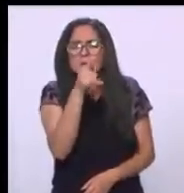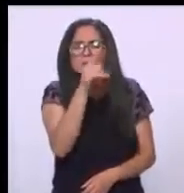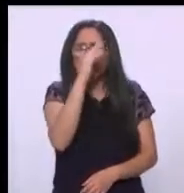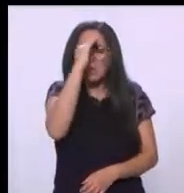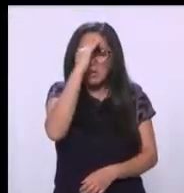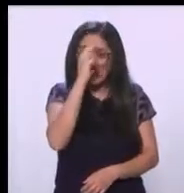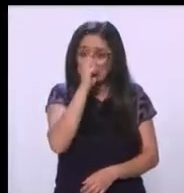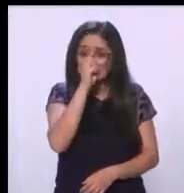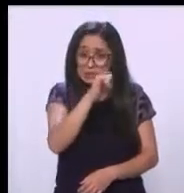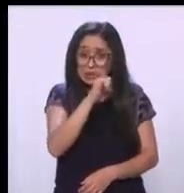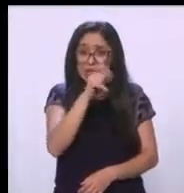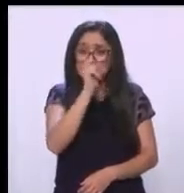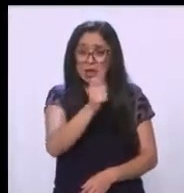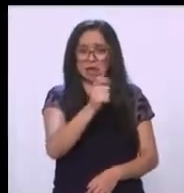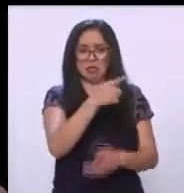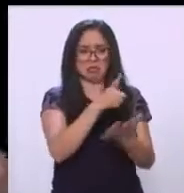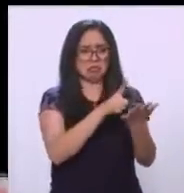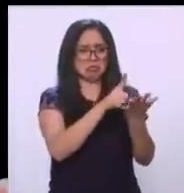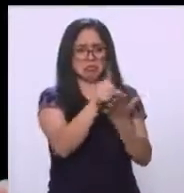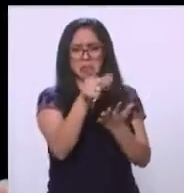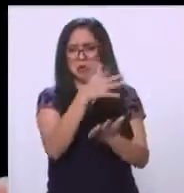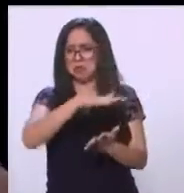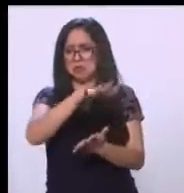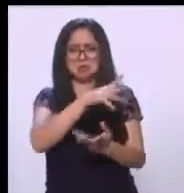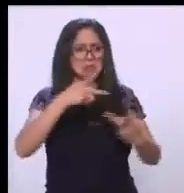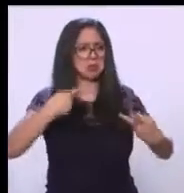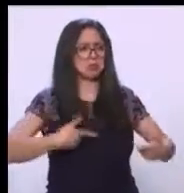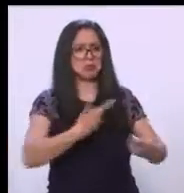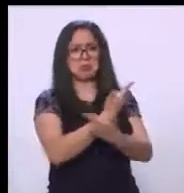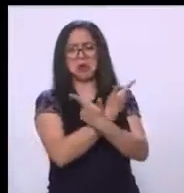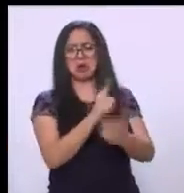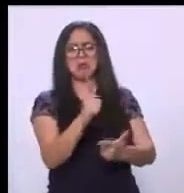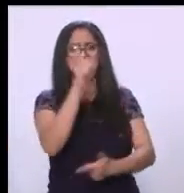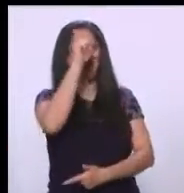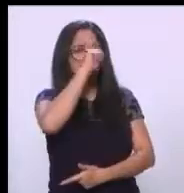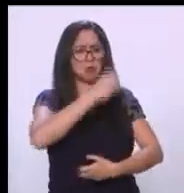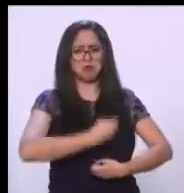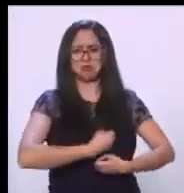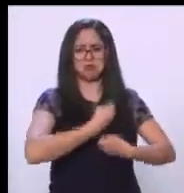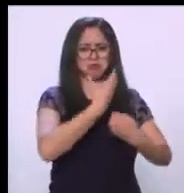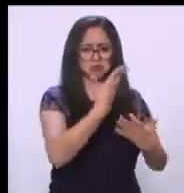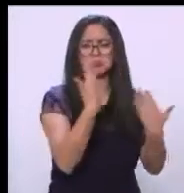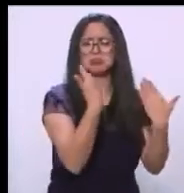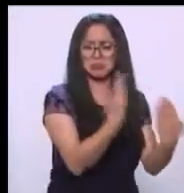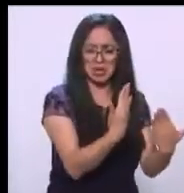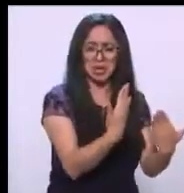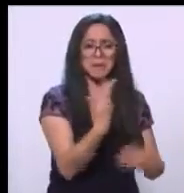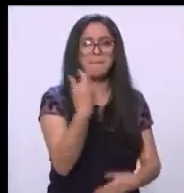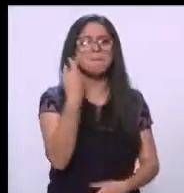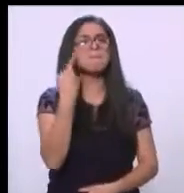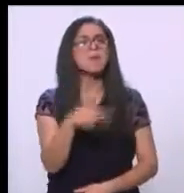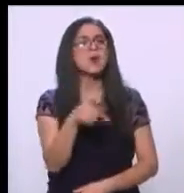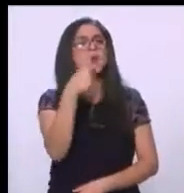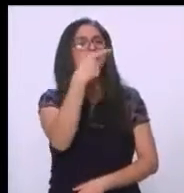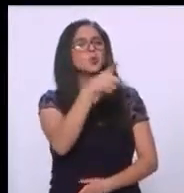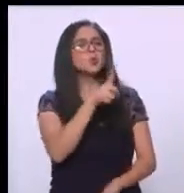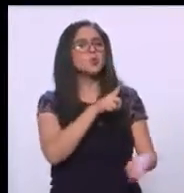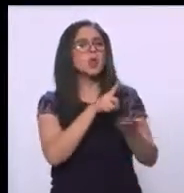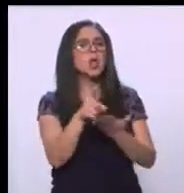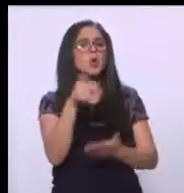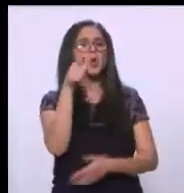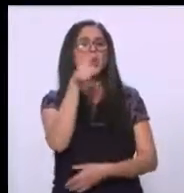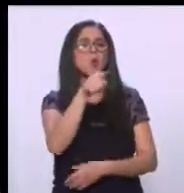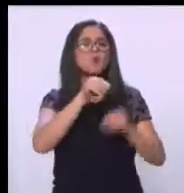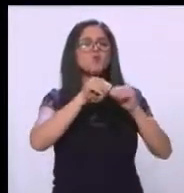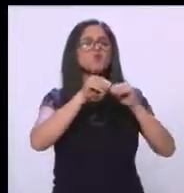el derecho a la libre expresión y manifestación de las ideas, pero hasta qué punto tenemos el derecho de publicar cosas que no son ciertas